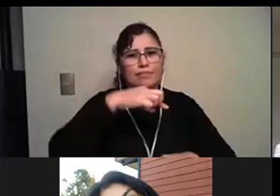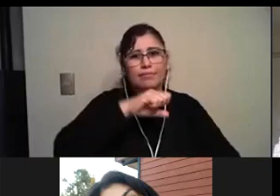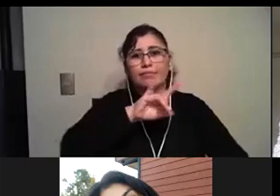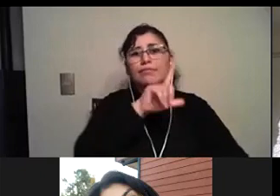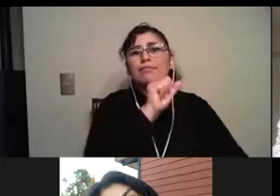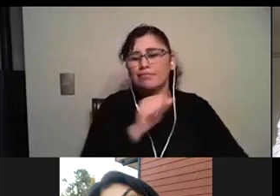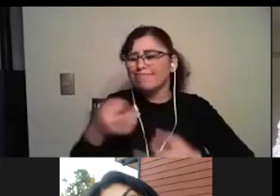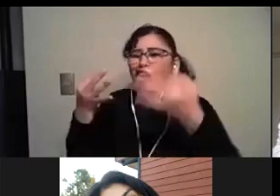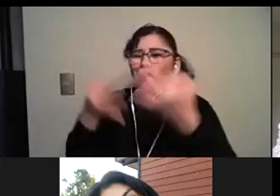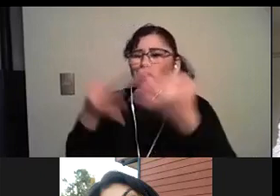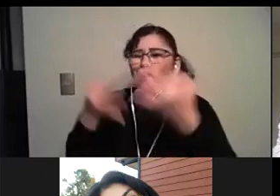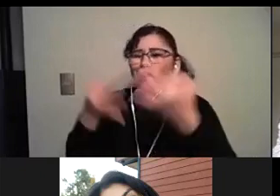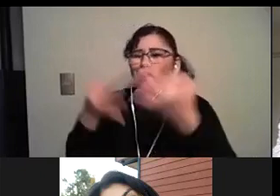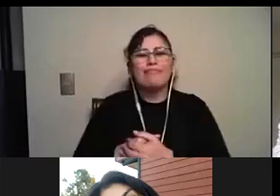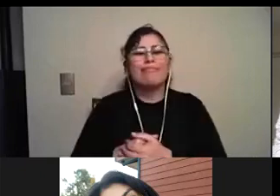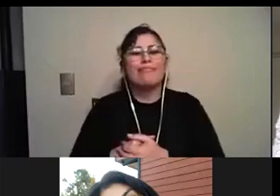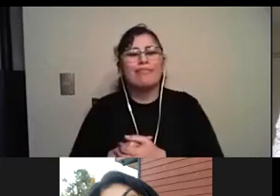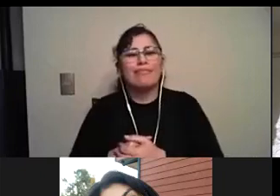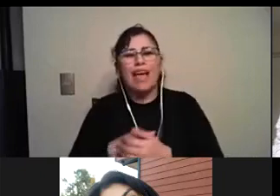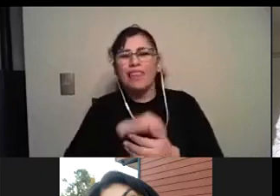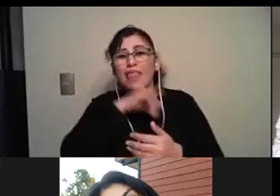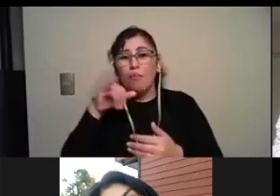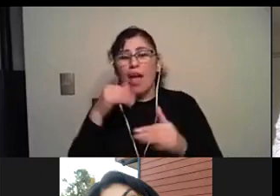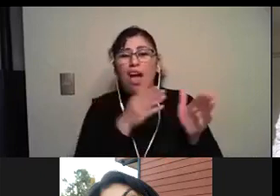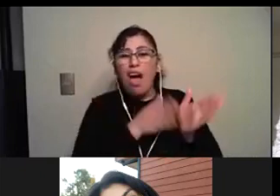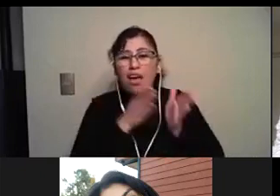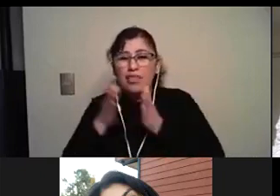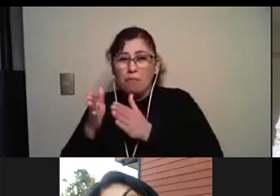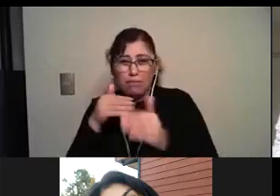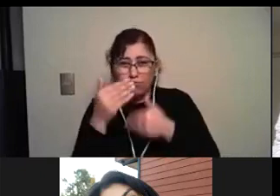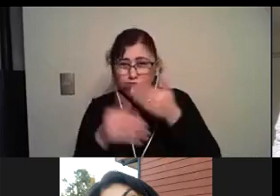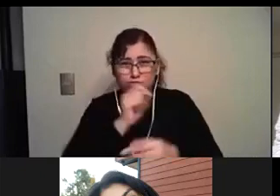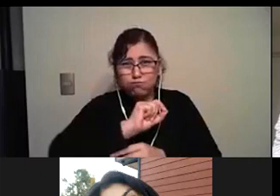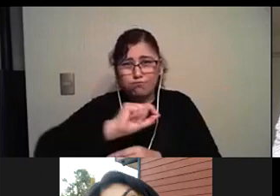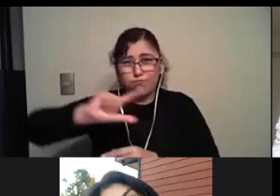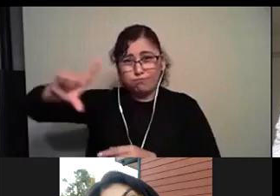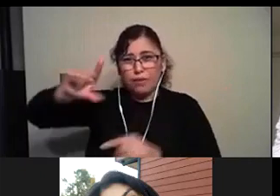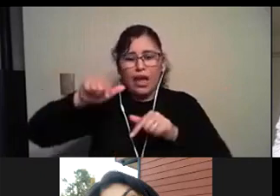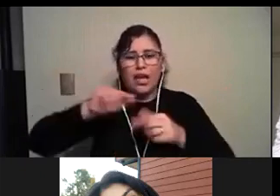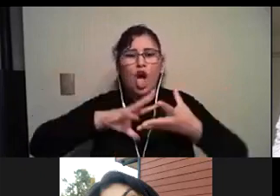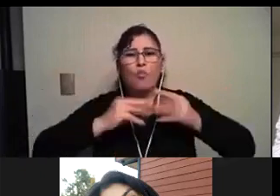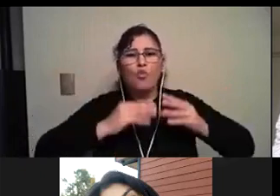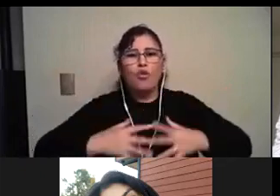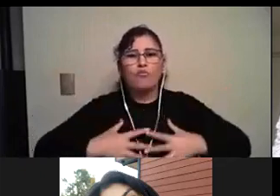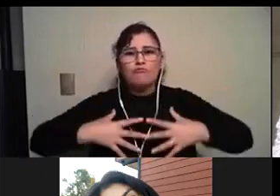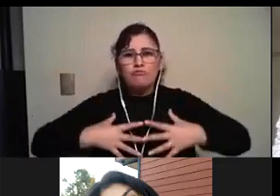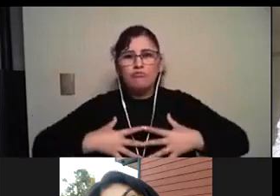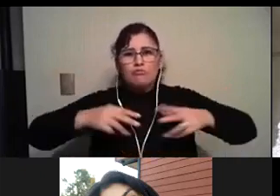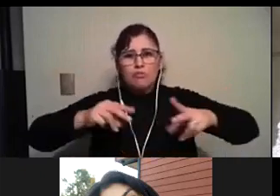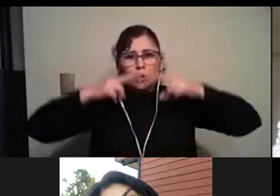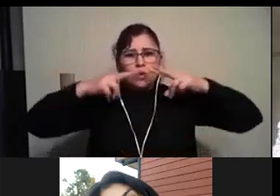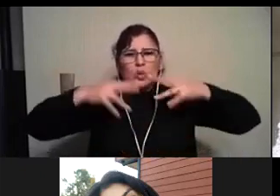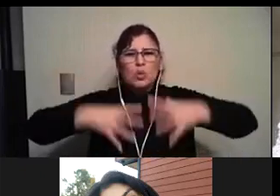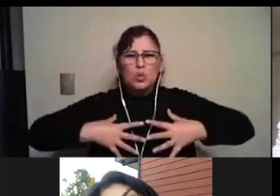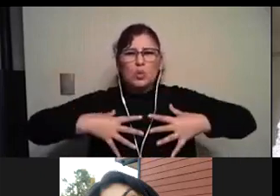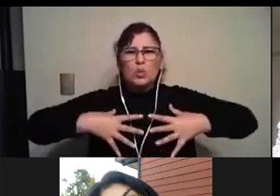sí. Hay, voy a la nombrar etapa más algunas. avanzada, como Sí, ujú, que se afectaban los músculos respiratorios. sí, correcto,